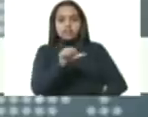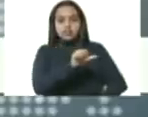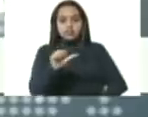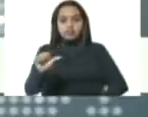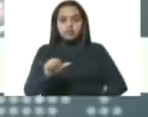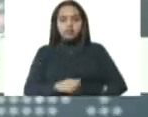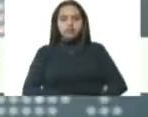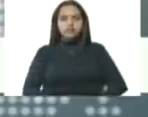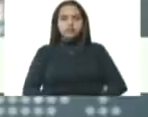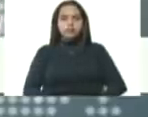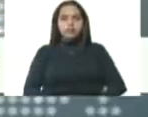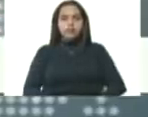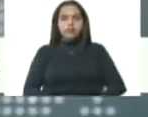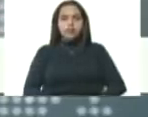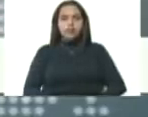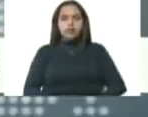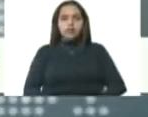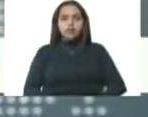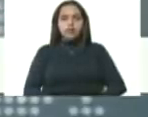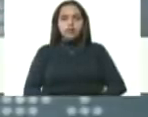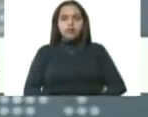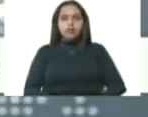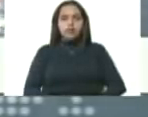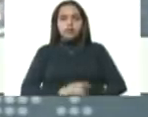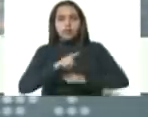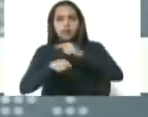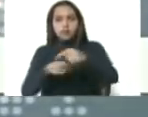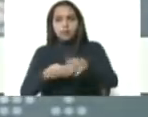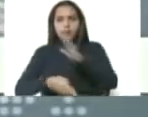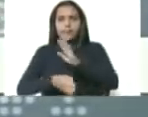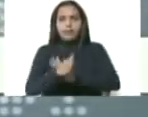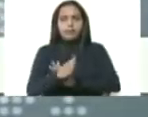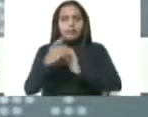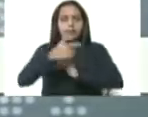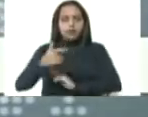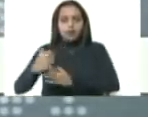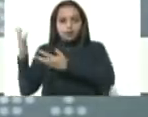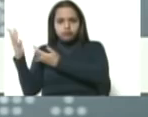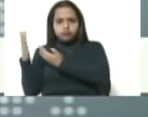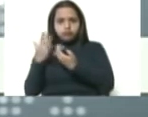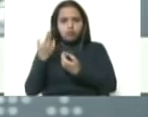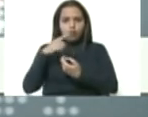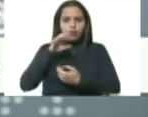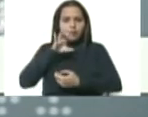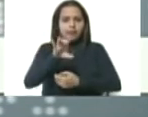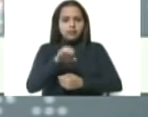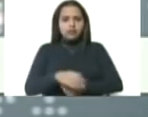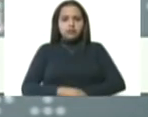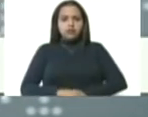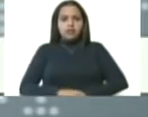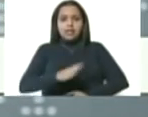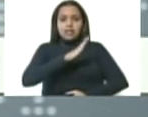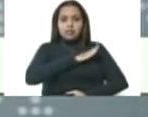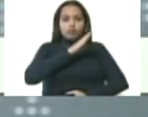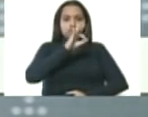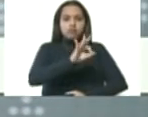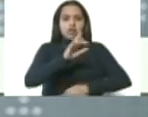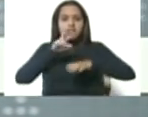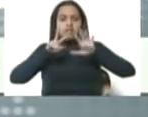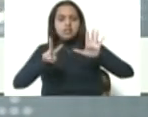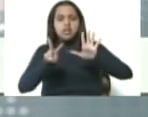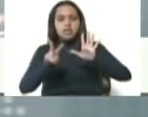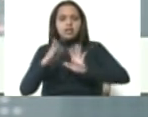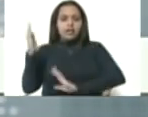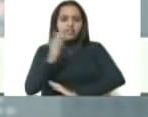vamos a lo que es los casos importados. Bueno, los casos importados, tenemos 37 casos